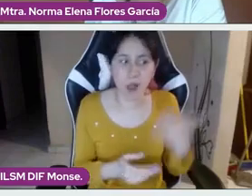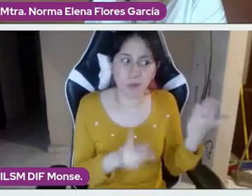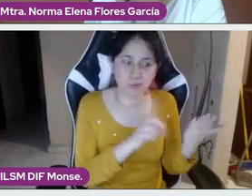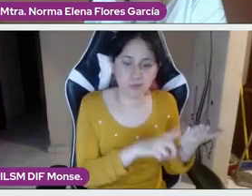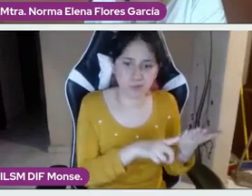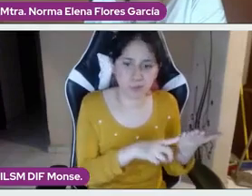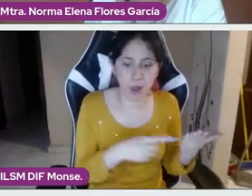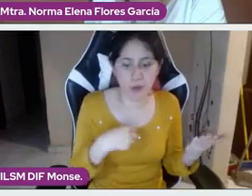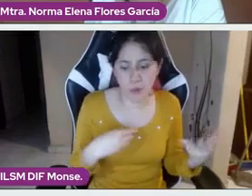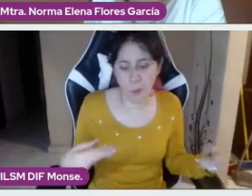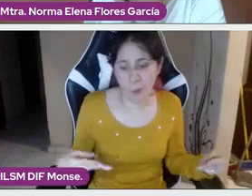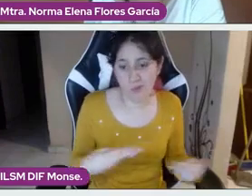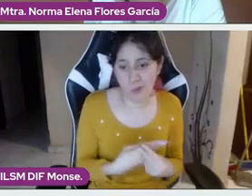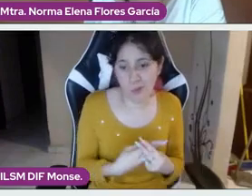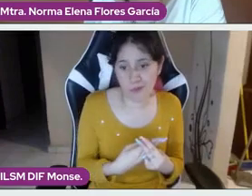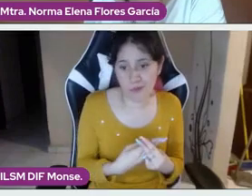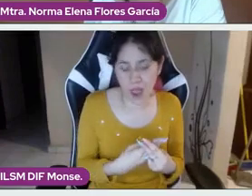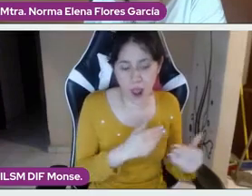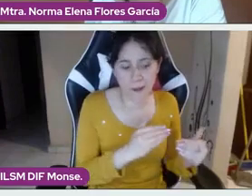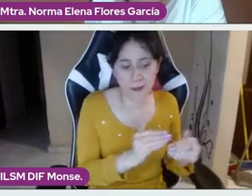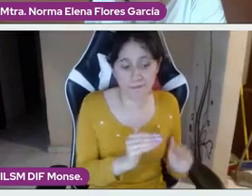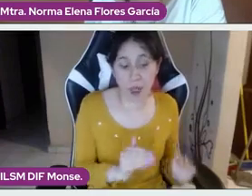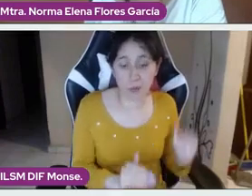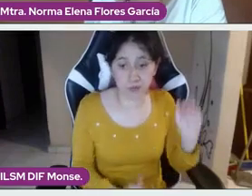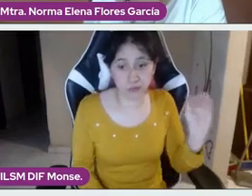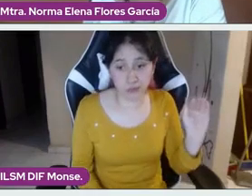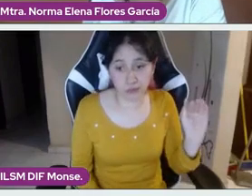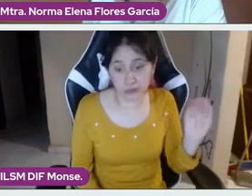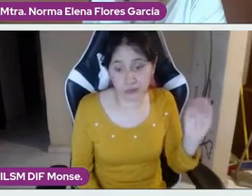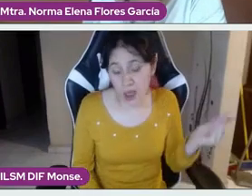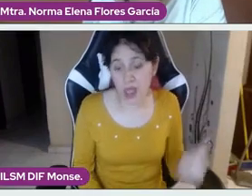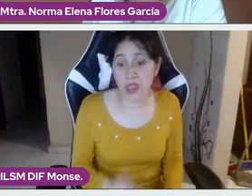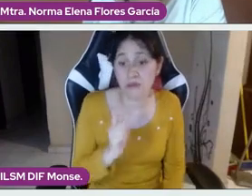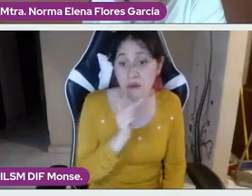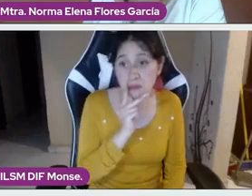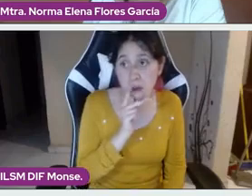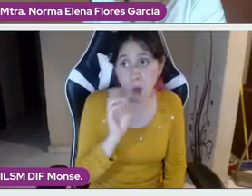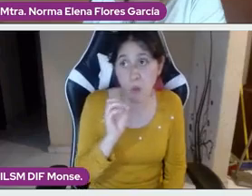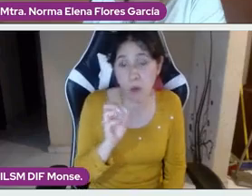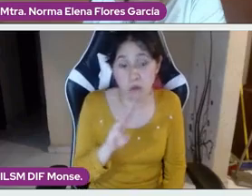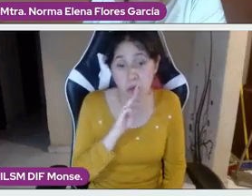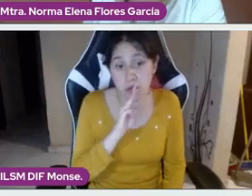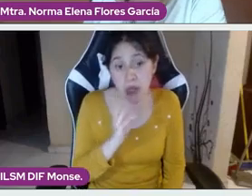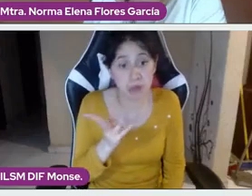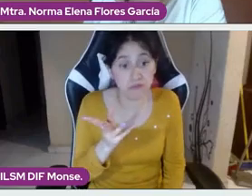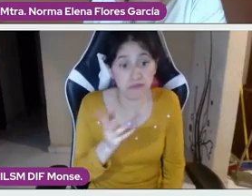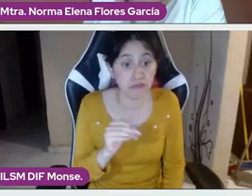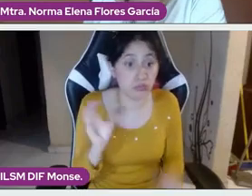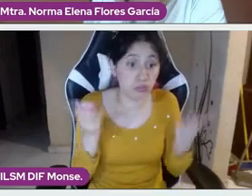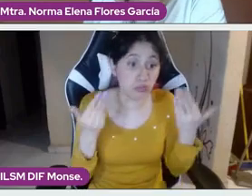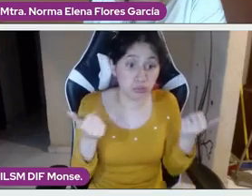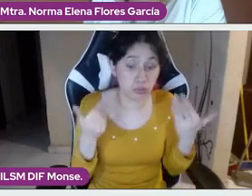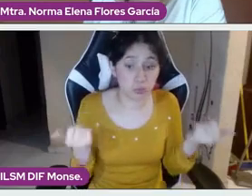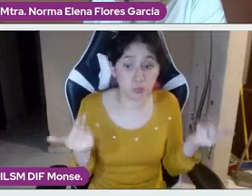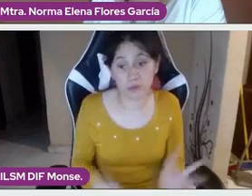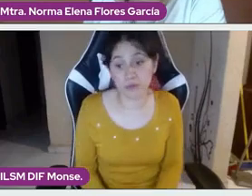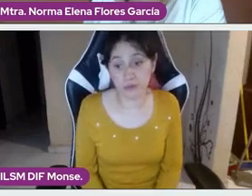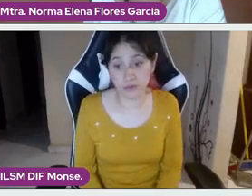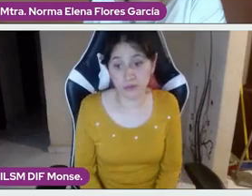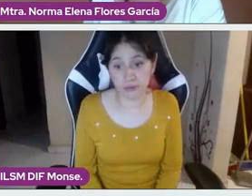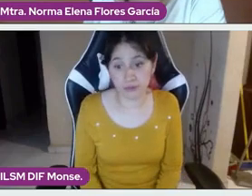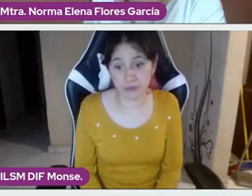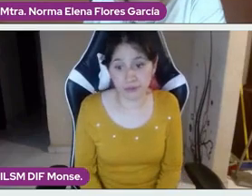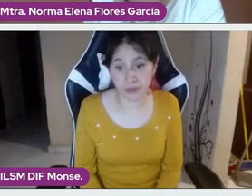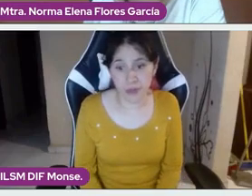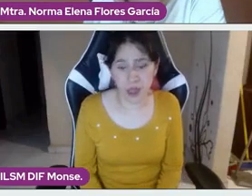naces y te desarrollas sin una figura representativa, ¿no? Entonces, creas